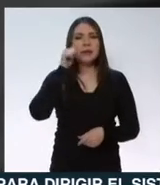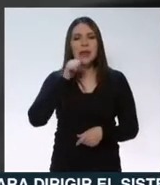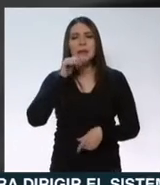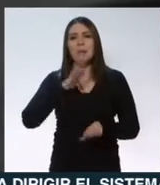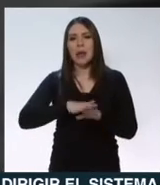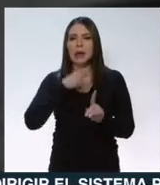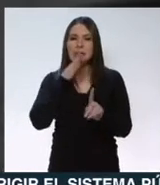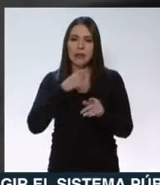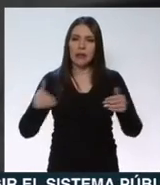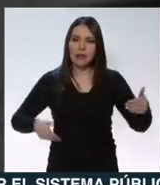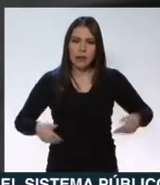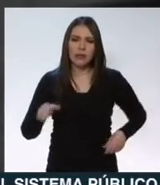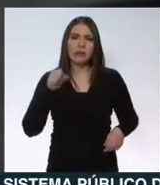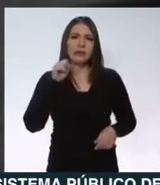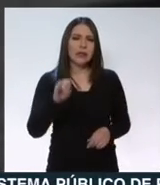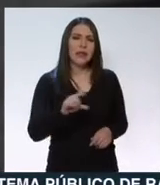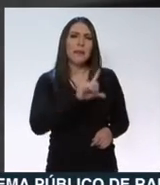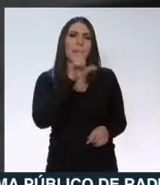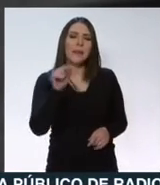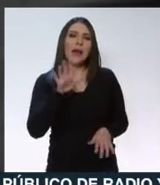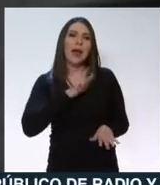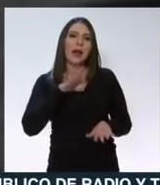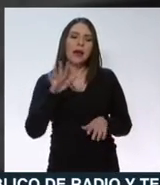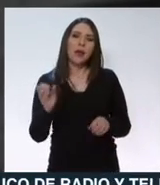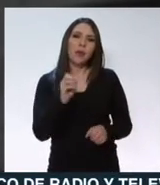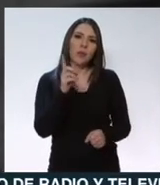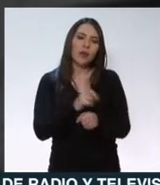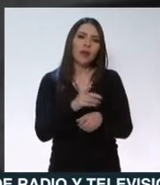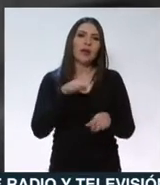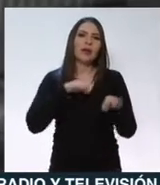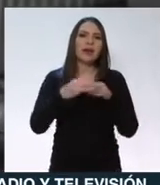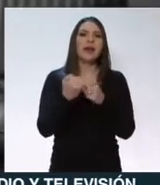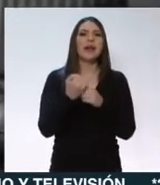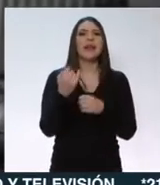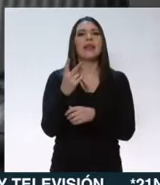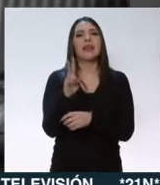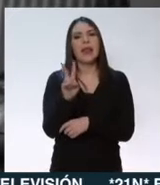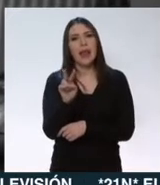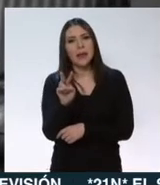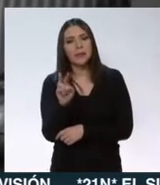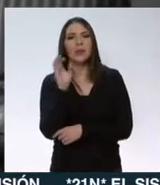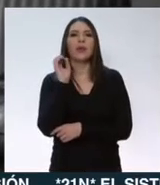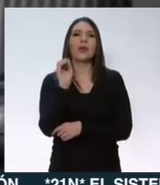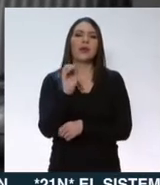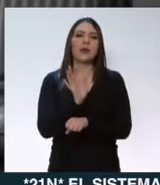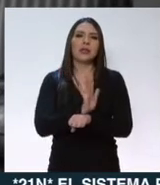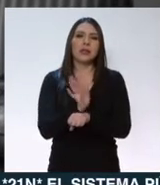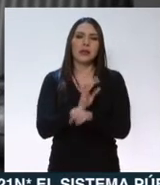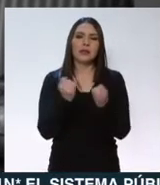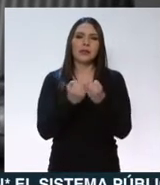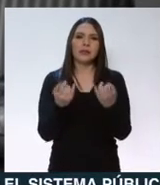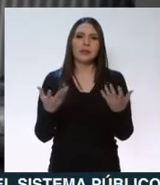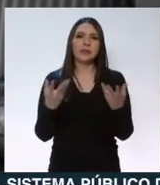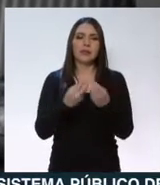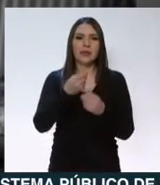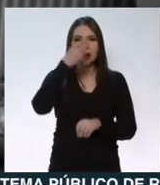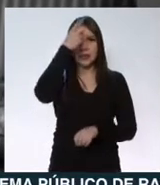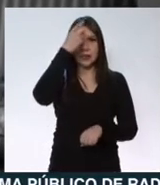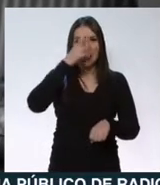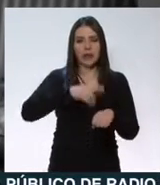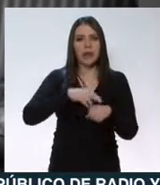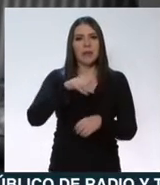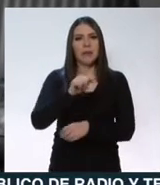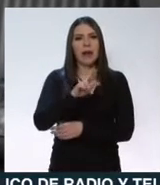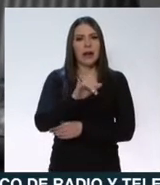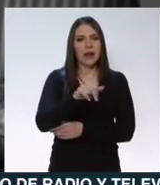teatro y es a lo que más me dedicaba, pero tuve oportunidad de trabajar también en televisión y en cine con directores como Mariana Chenillo, Isa